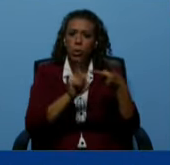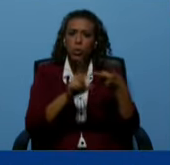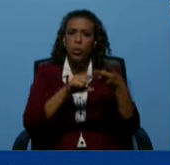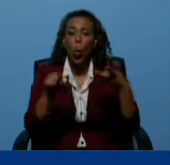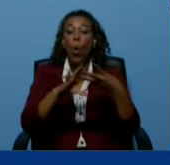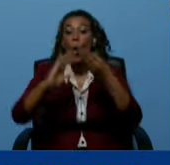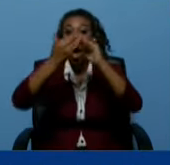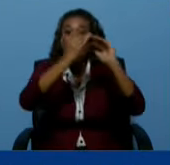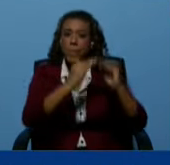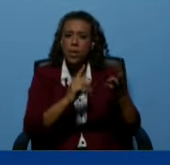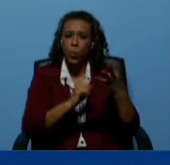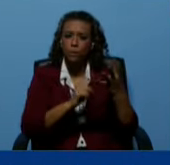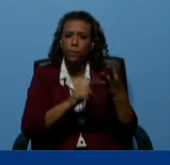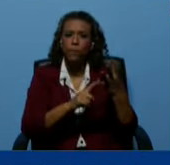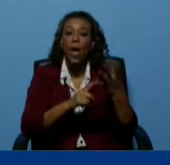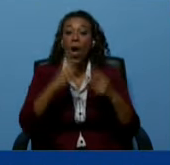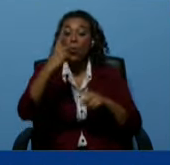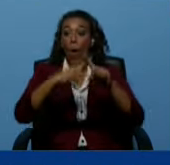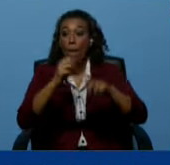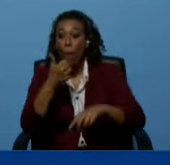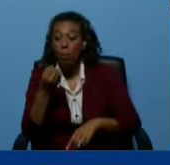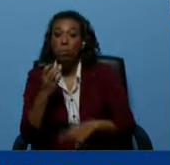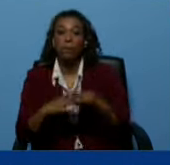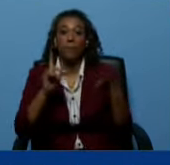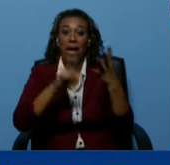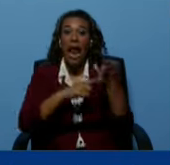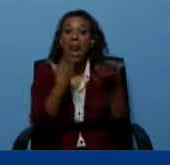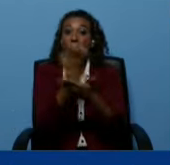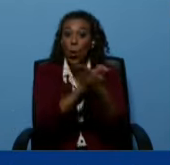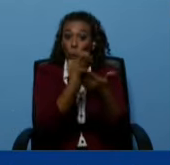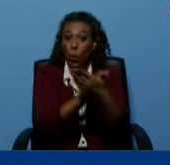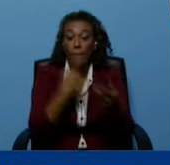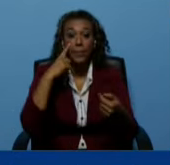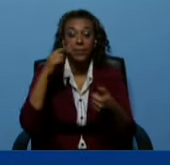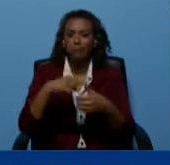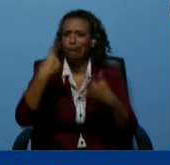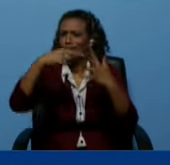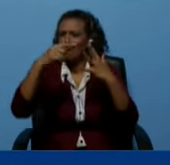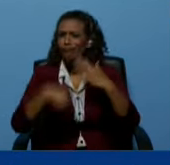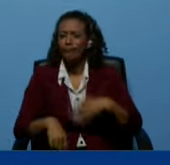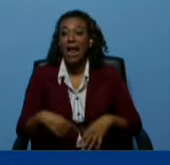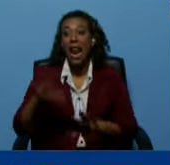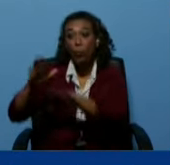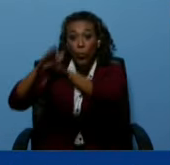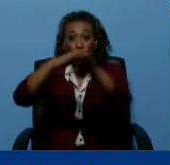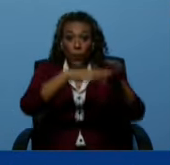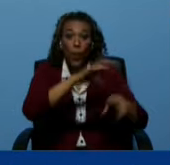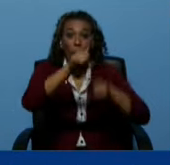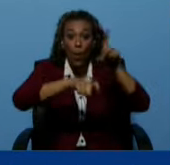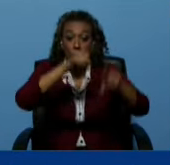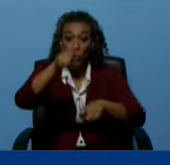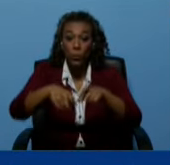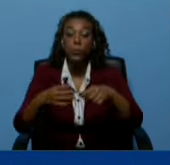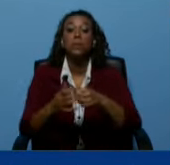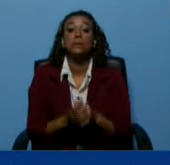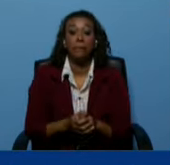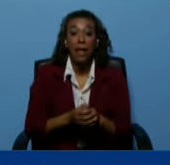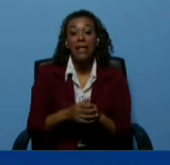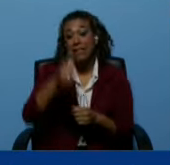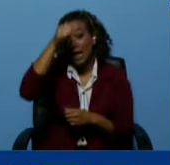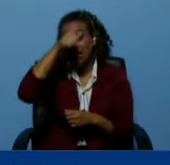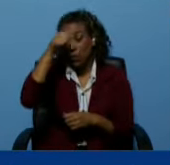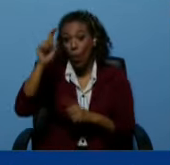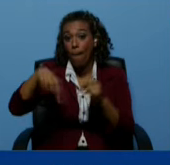las bricomiles, en el 1x10, en la economía, en la consulta popular del